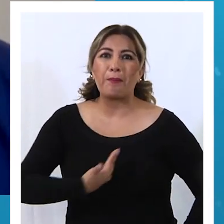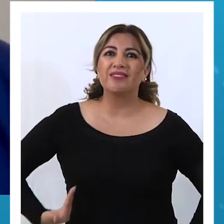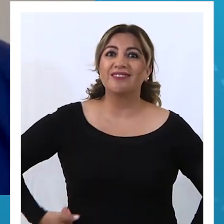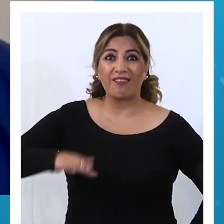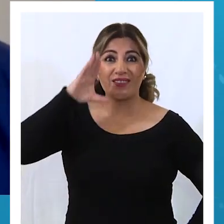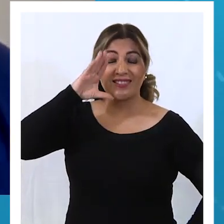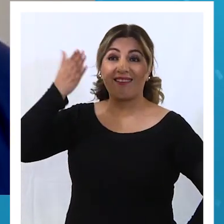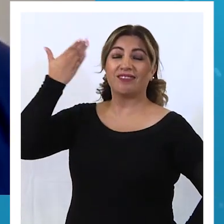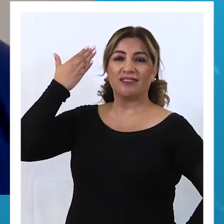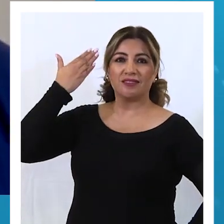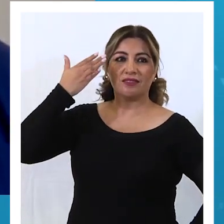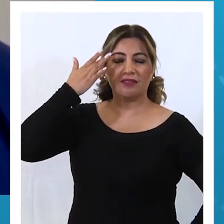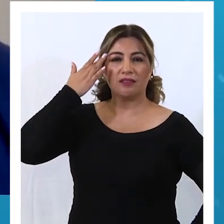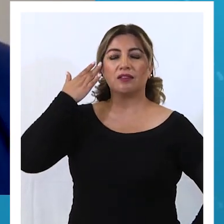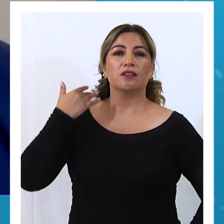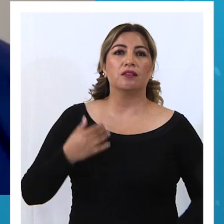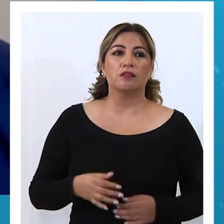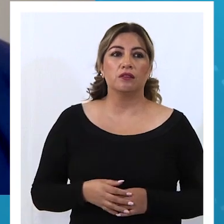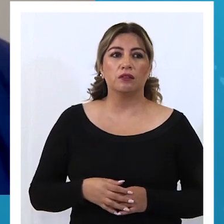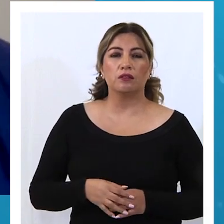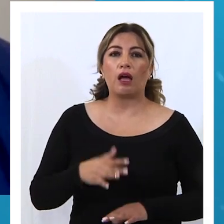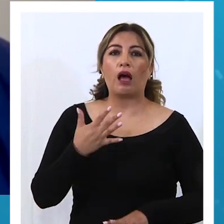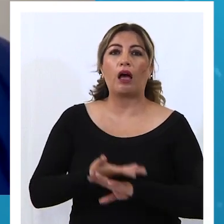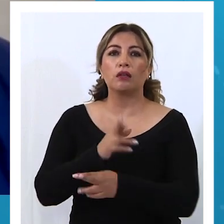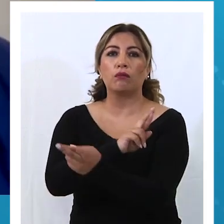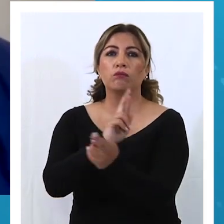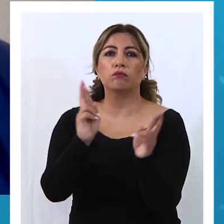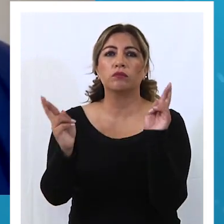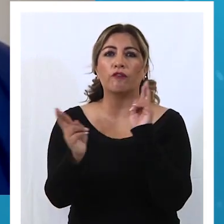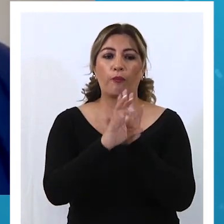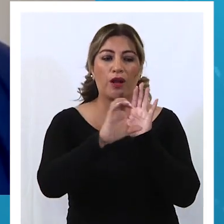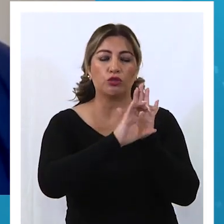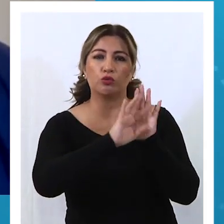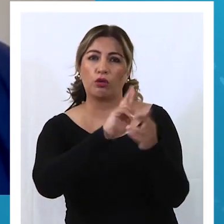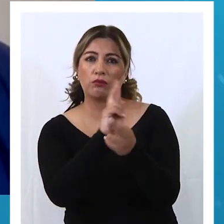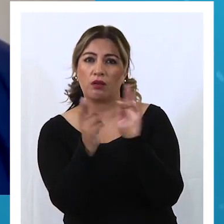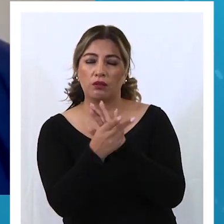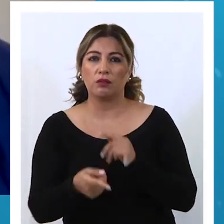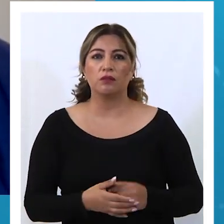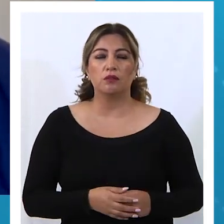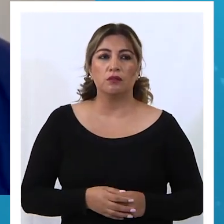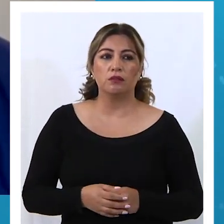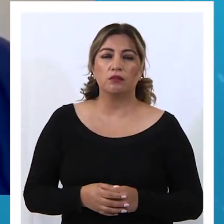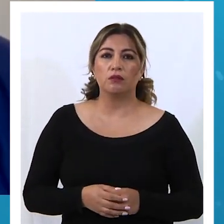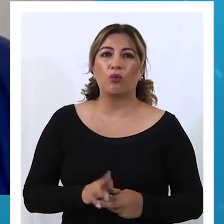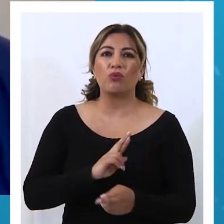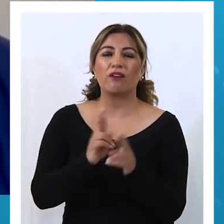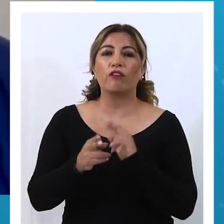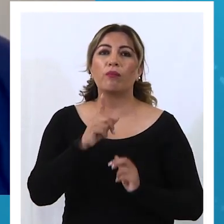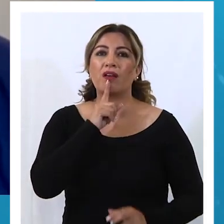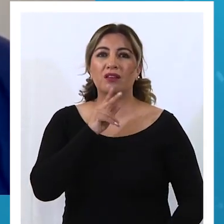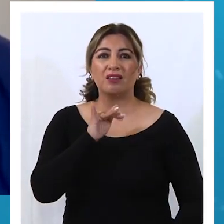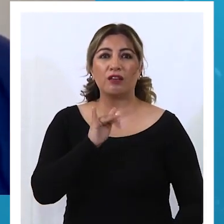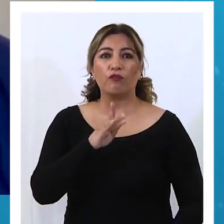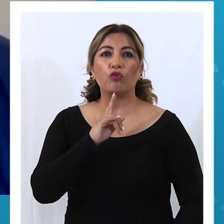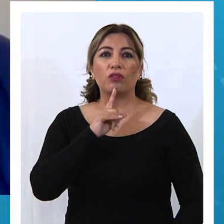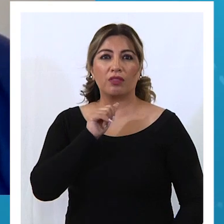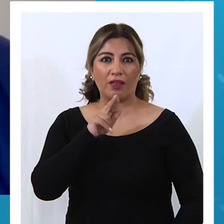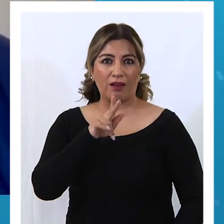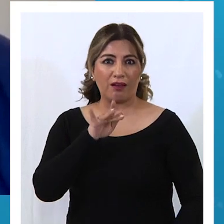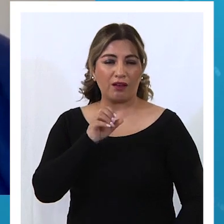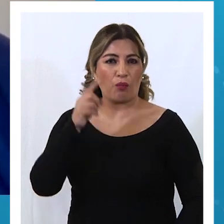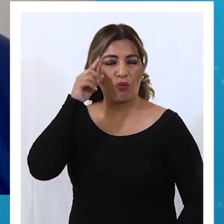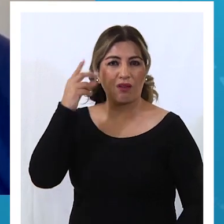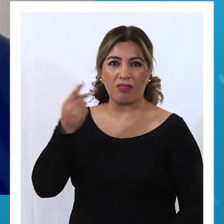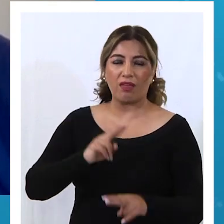presidenta Bachelet, Ujú, que llegó con reformas, ¿no es cierto?, a la Constitución, que llegó con ujú, una reforma tributaria, que llegó también con